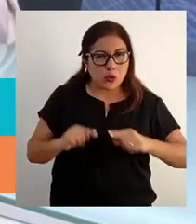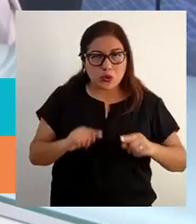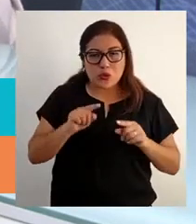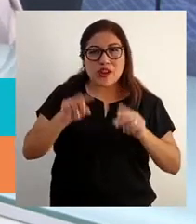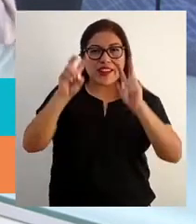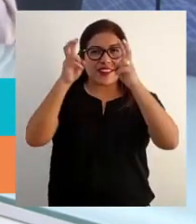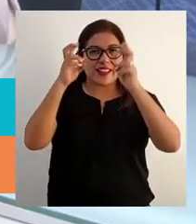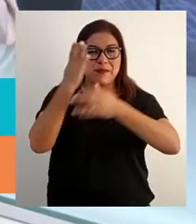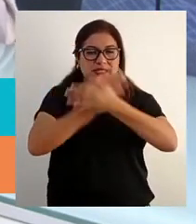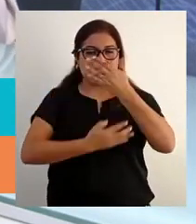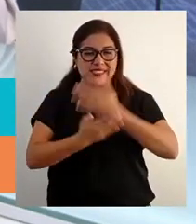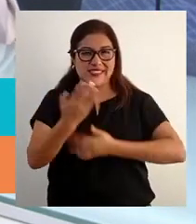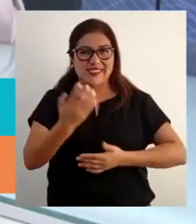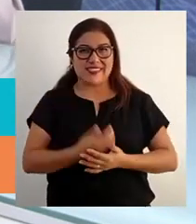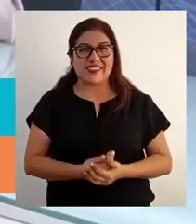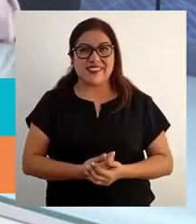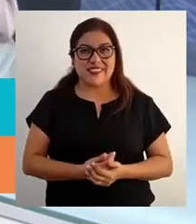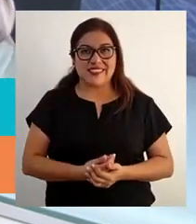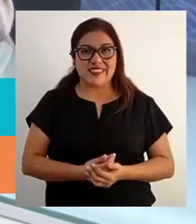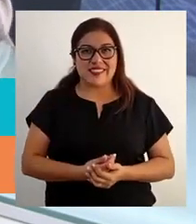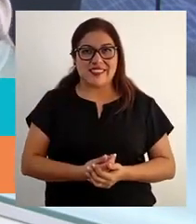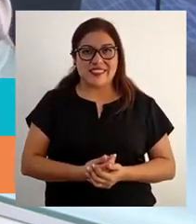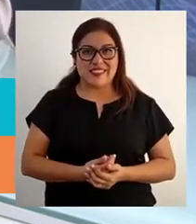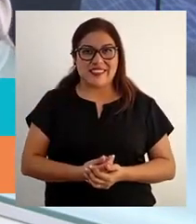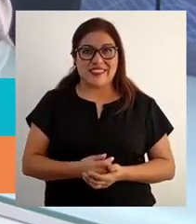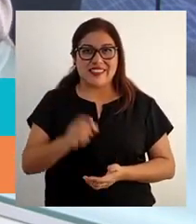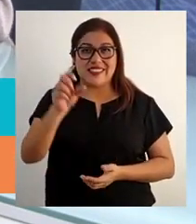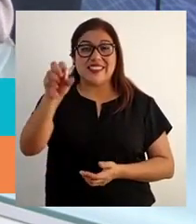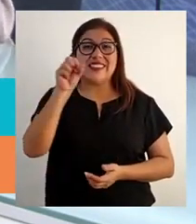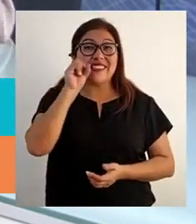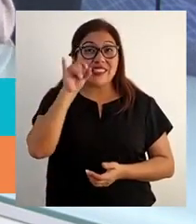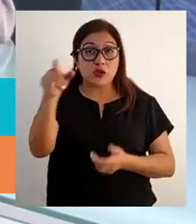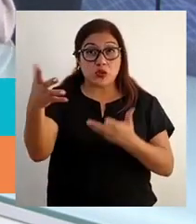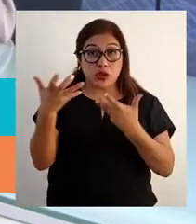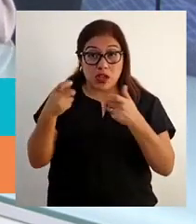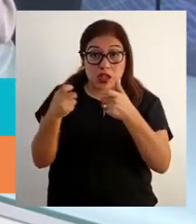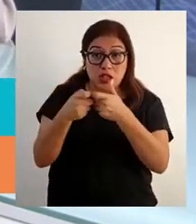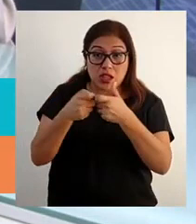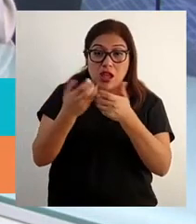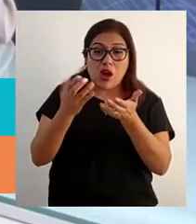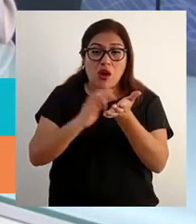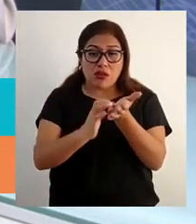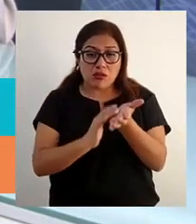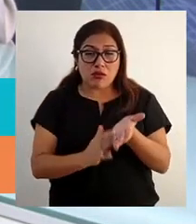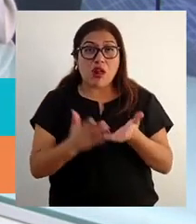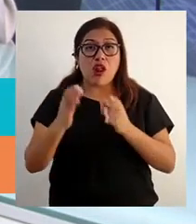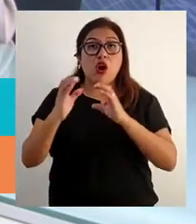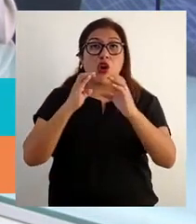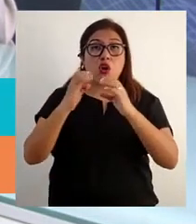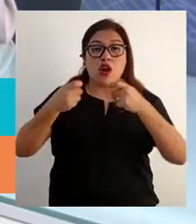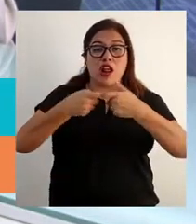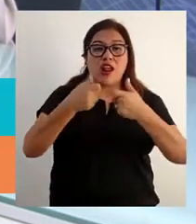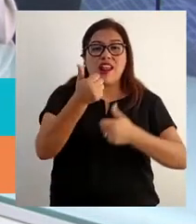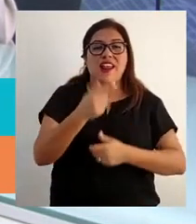la discapacidad. Si desean escribirnos, lo pueden hacer al correo de